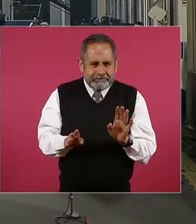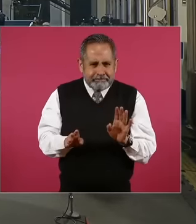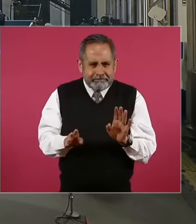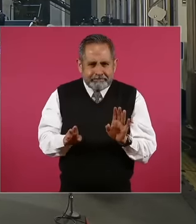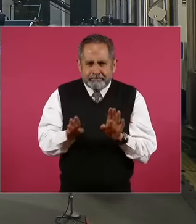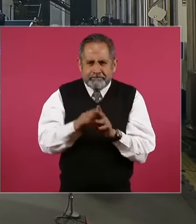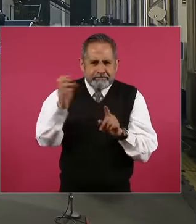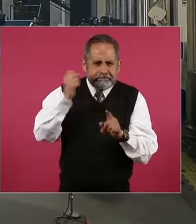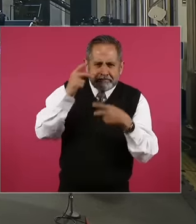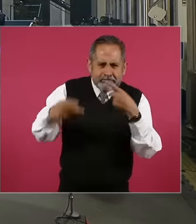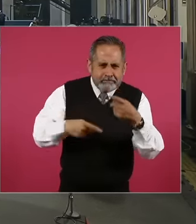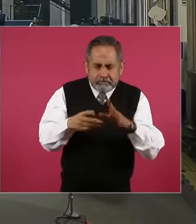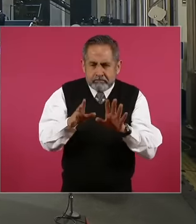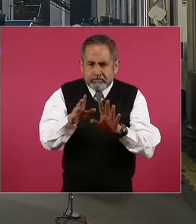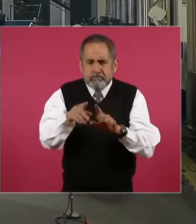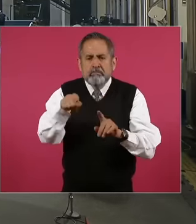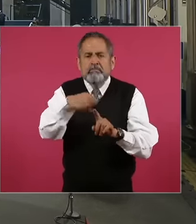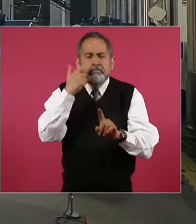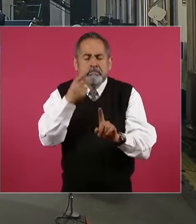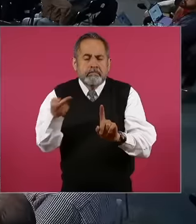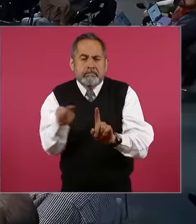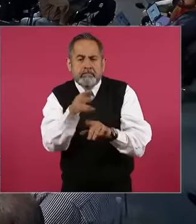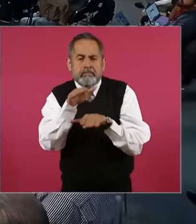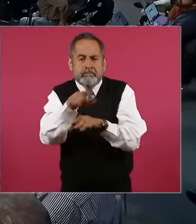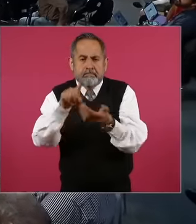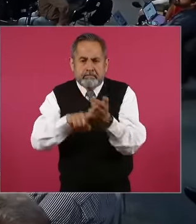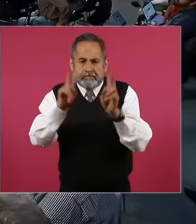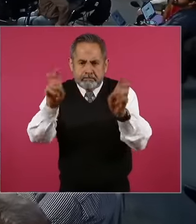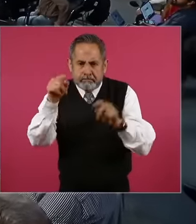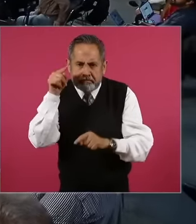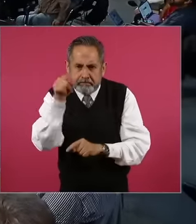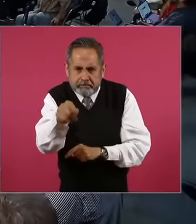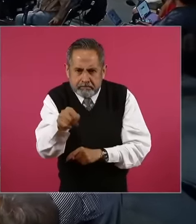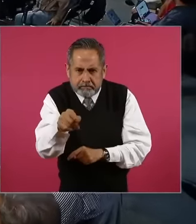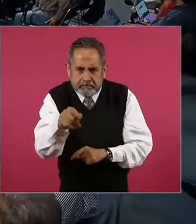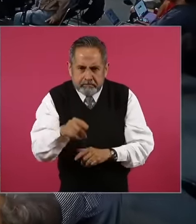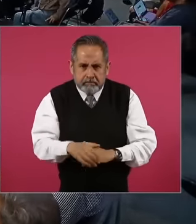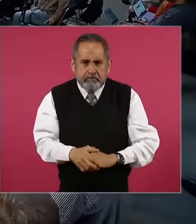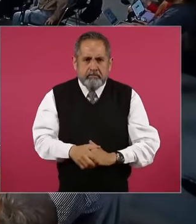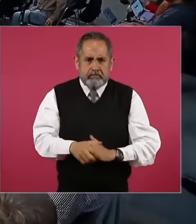las conferencias. ¿Quieren preguntarle sobre el tema?